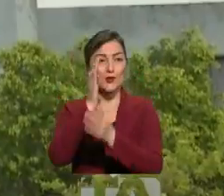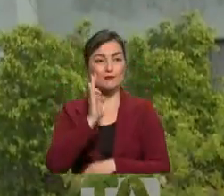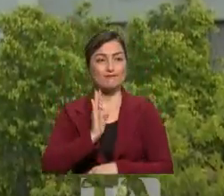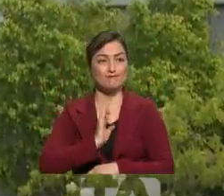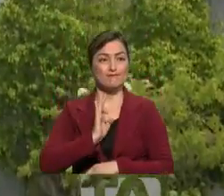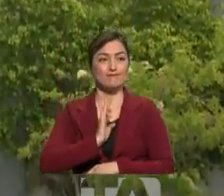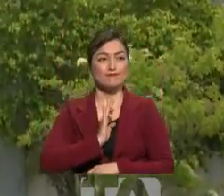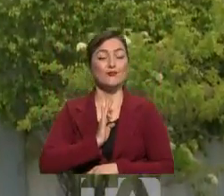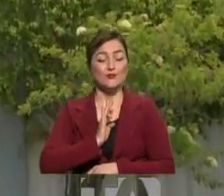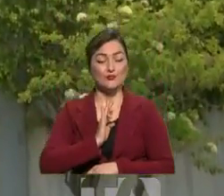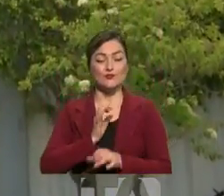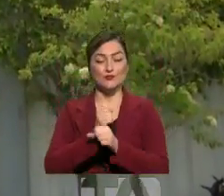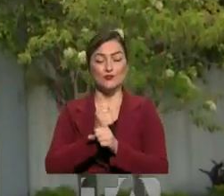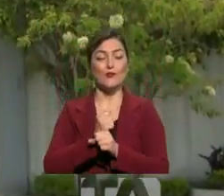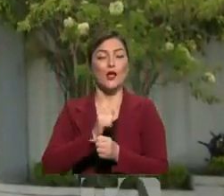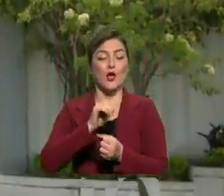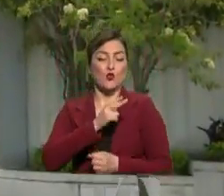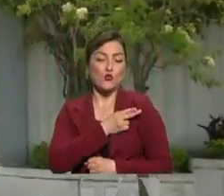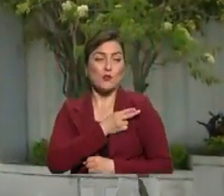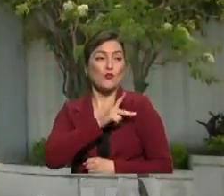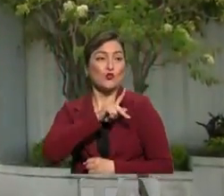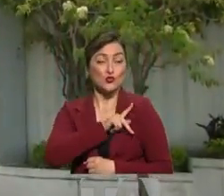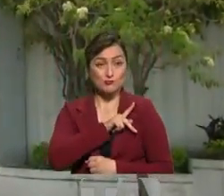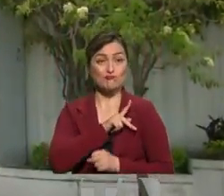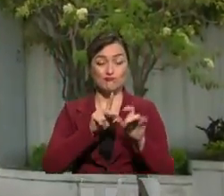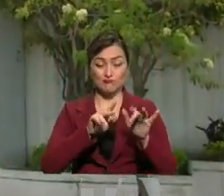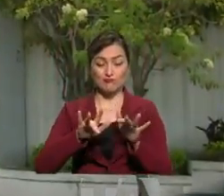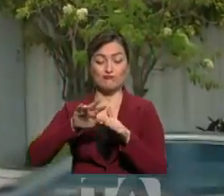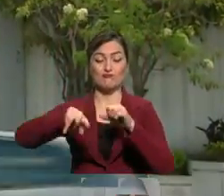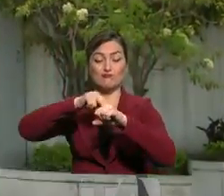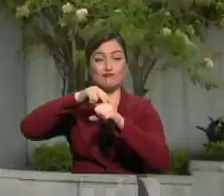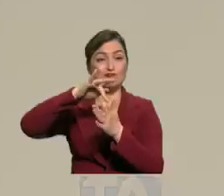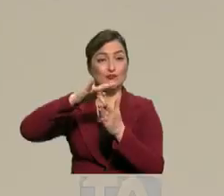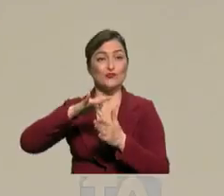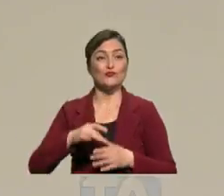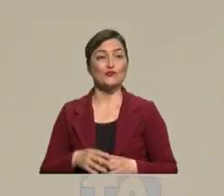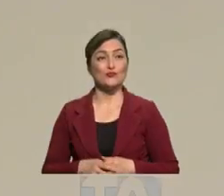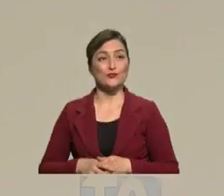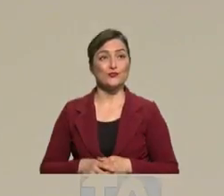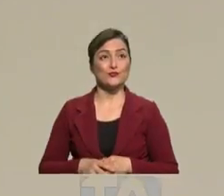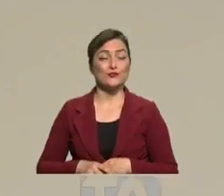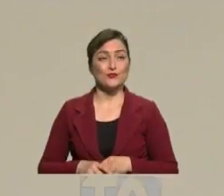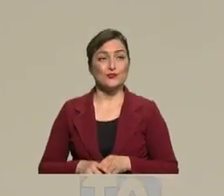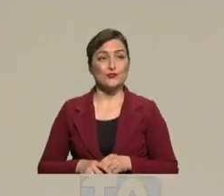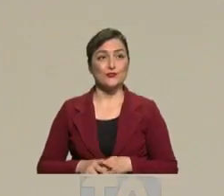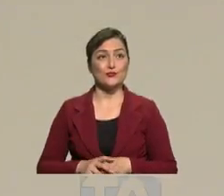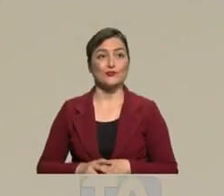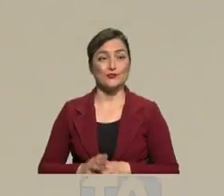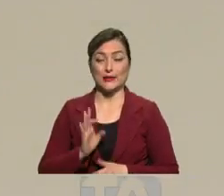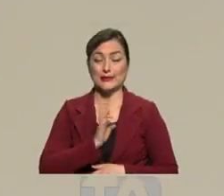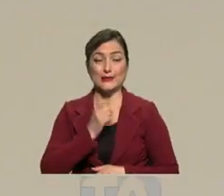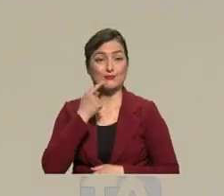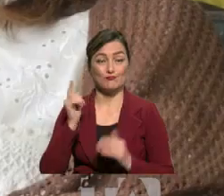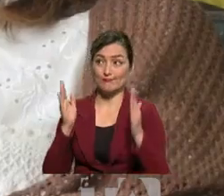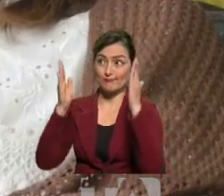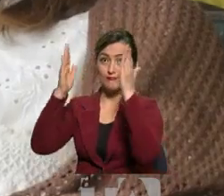técnicos realizados por la Escuela Politécnica Nacional y la Secretaría Nacional de Gestión de Riesgos. Y lo técnico te dice que ese edificio está en